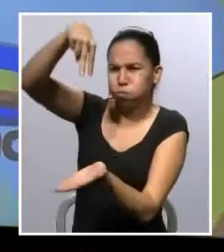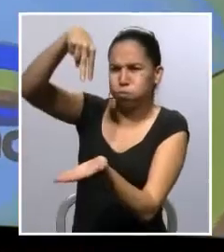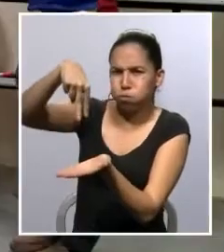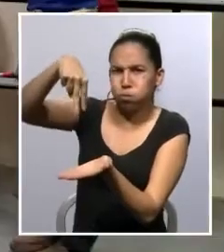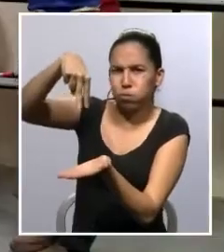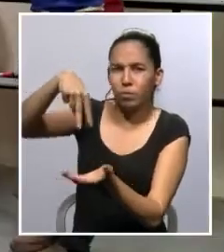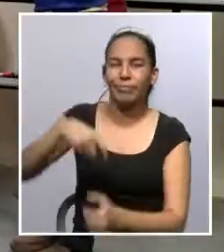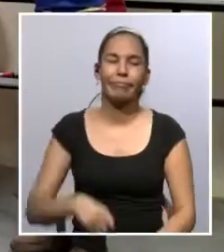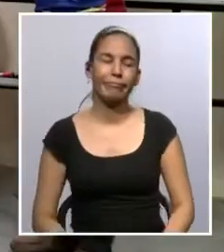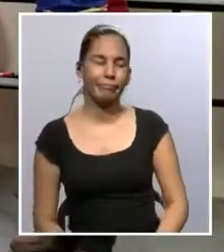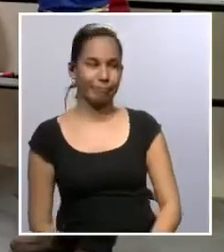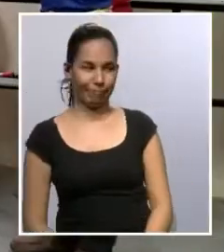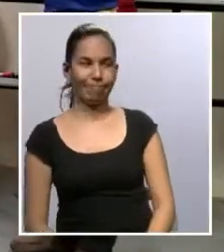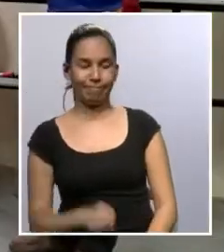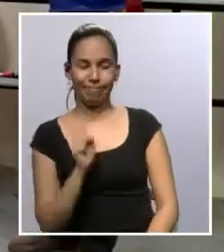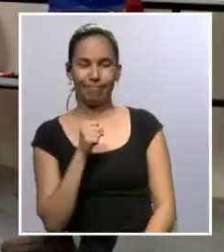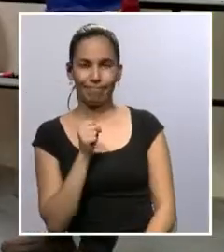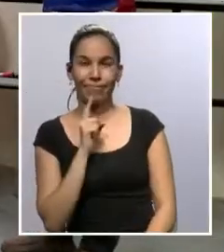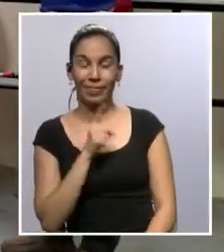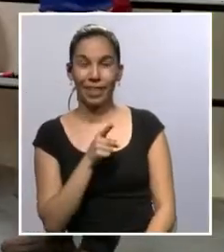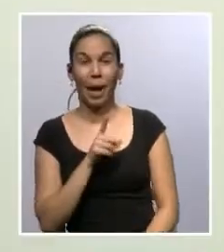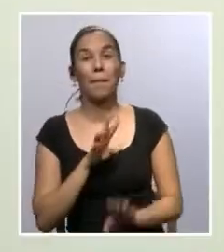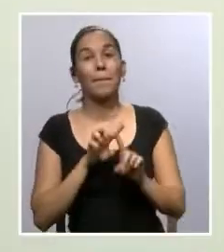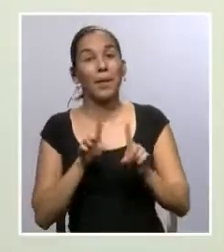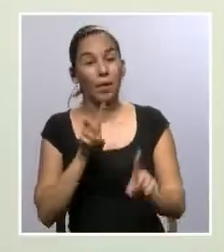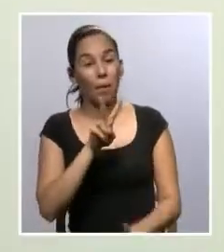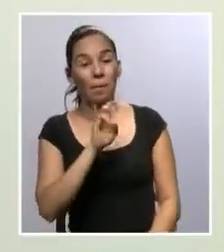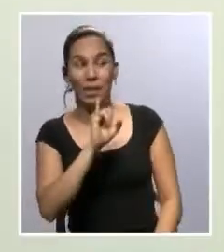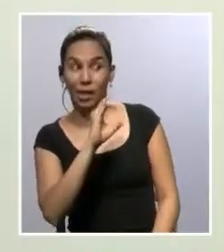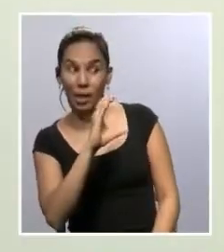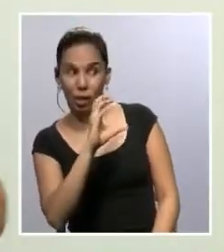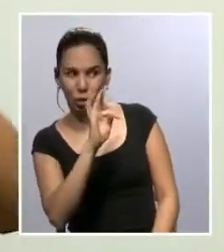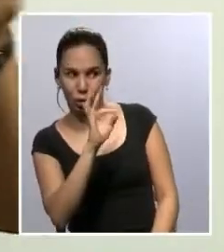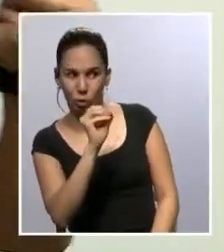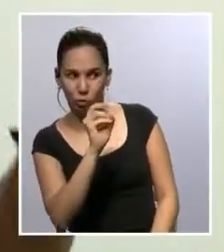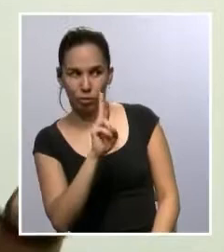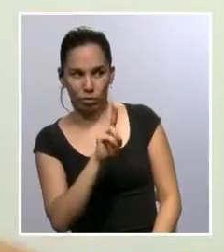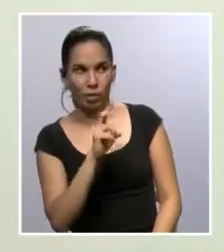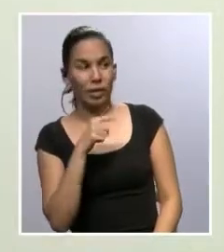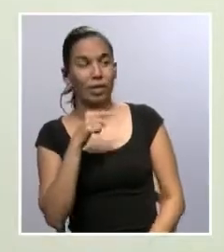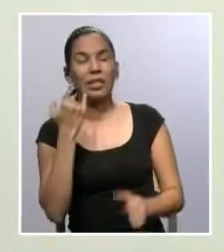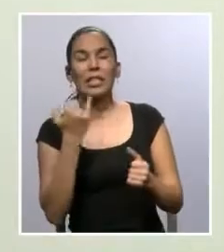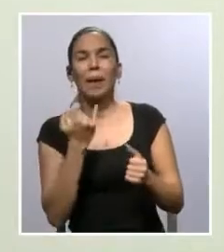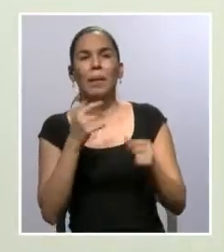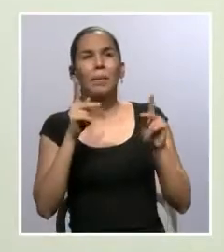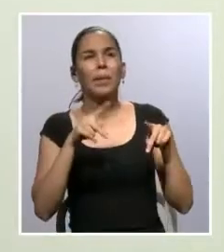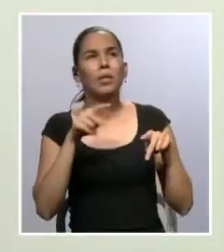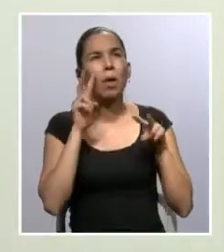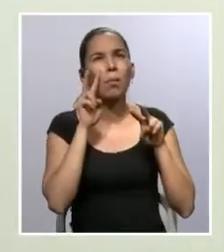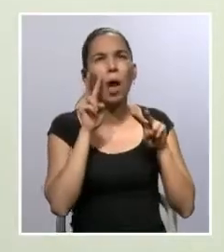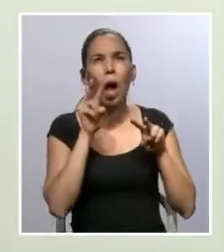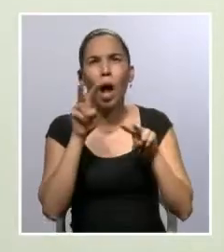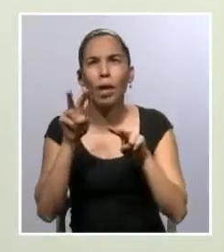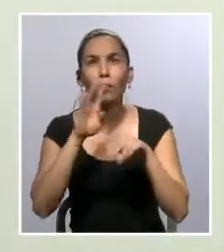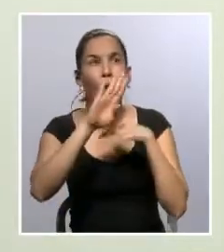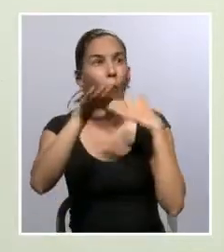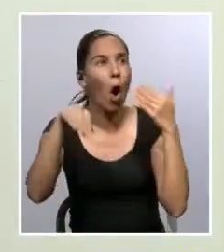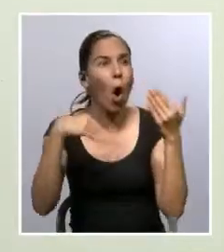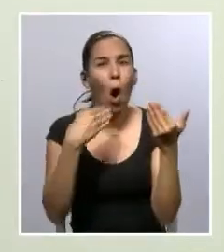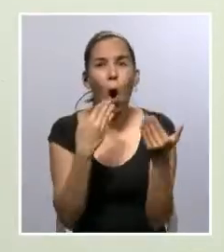dice, sí. Pero fíjese más bien, Víctor, que todo el tiempo la gente alrededor de la Tierra, los televidentes